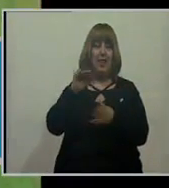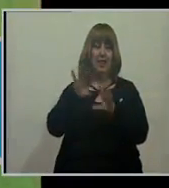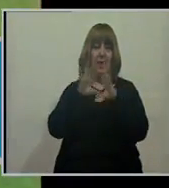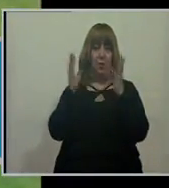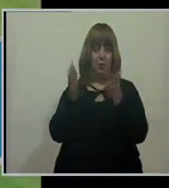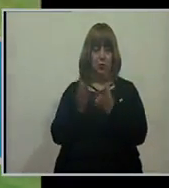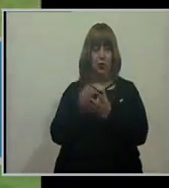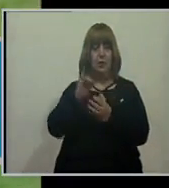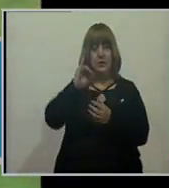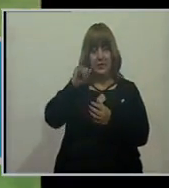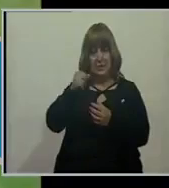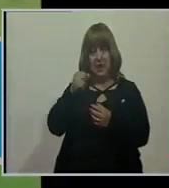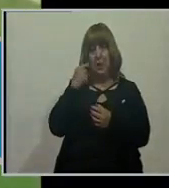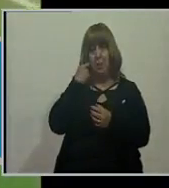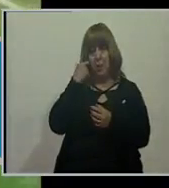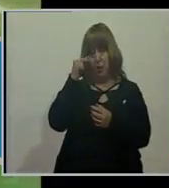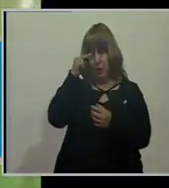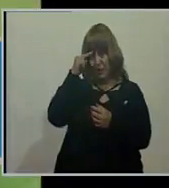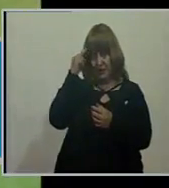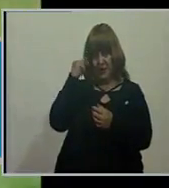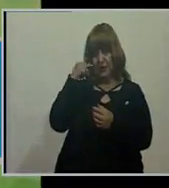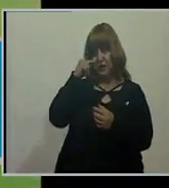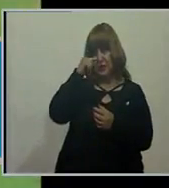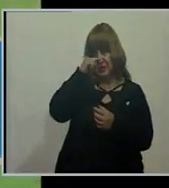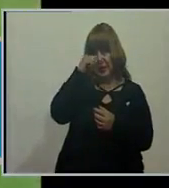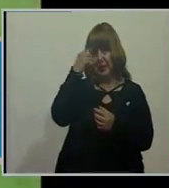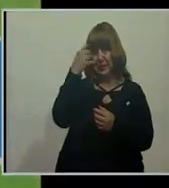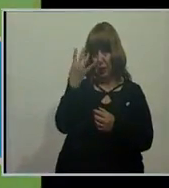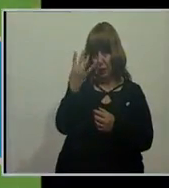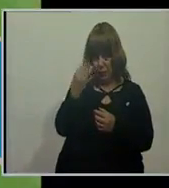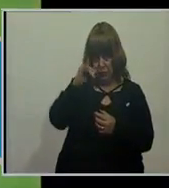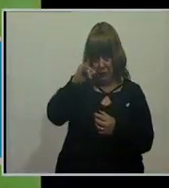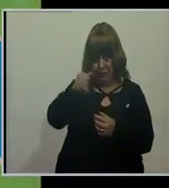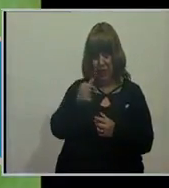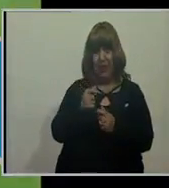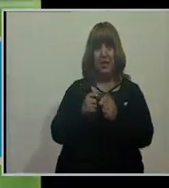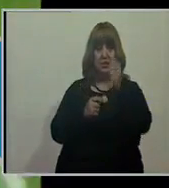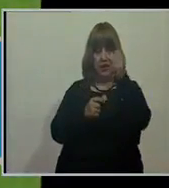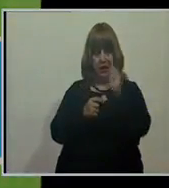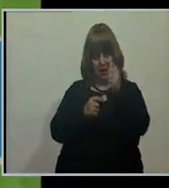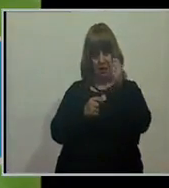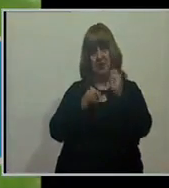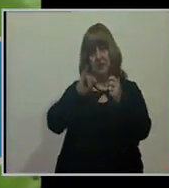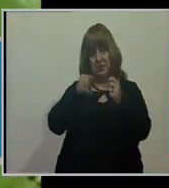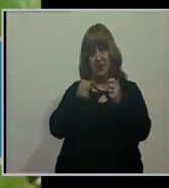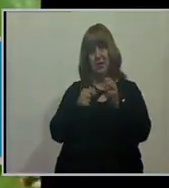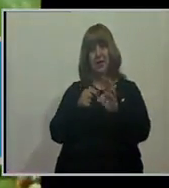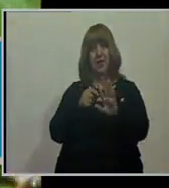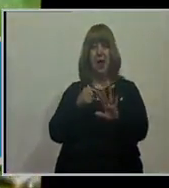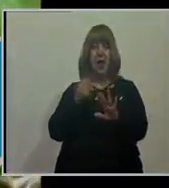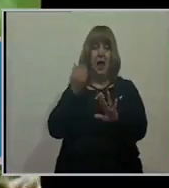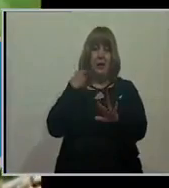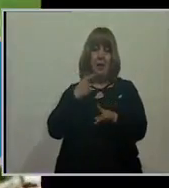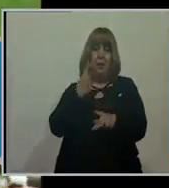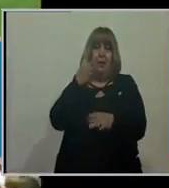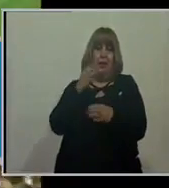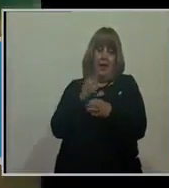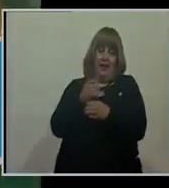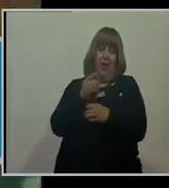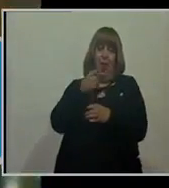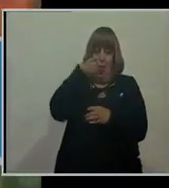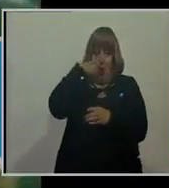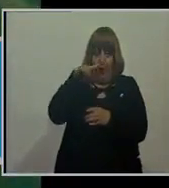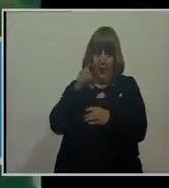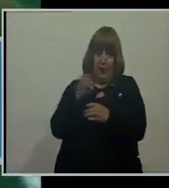año 74. Además, y para cerrar, es la última vez que se entrega el antiguo trofeo. La Copa Rimet,